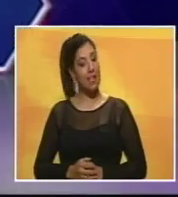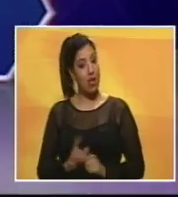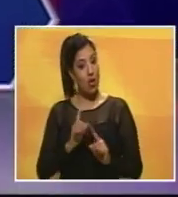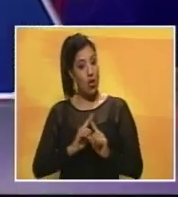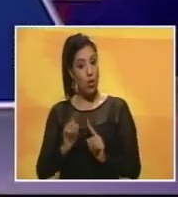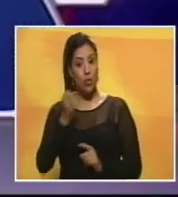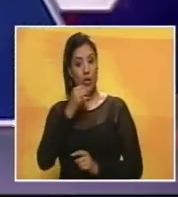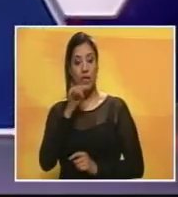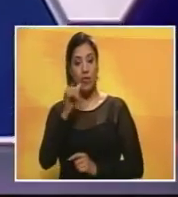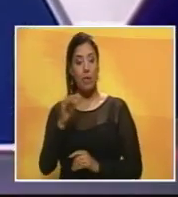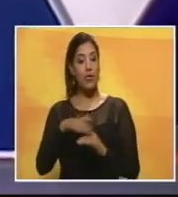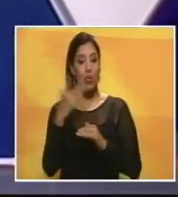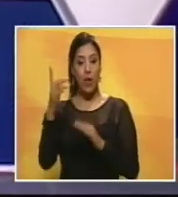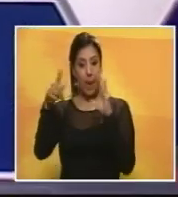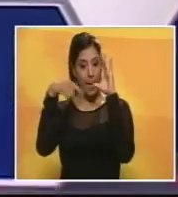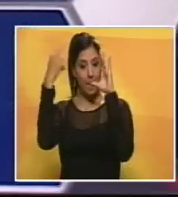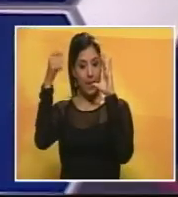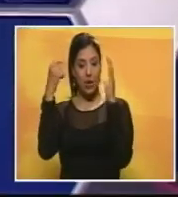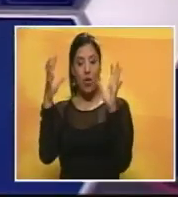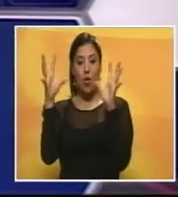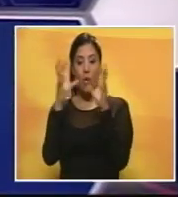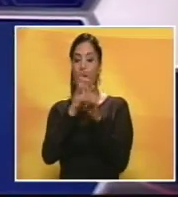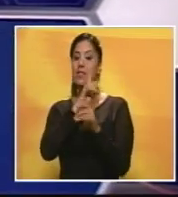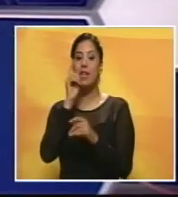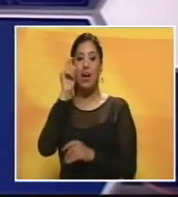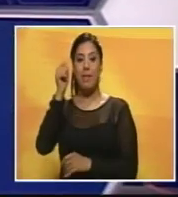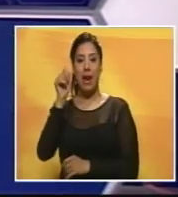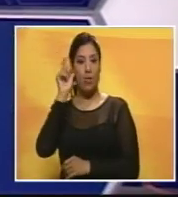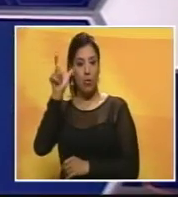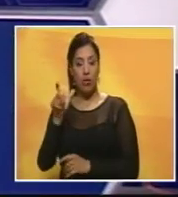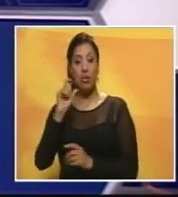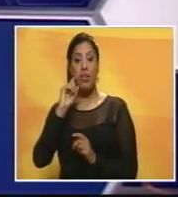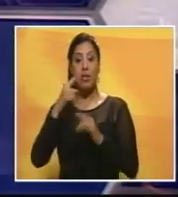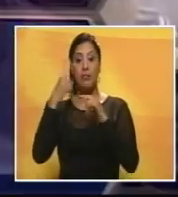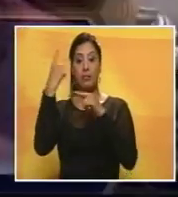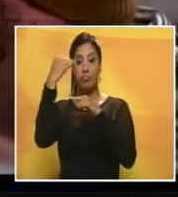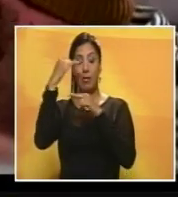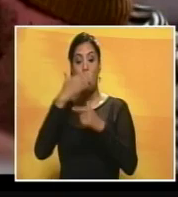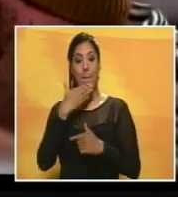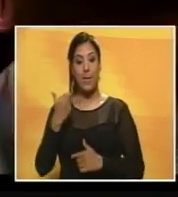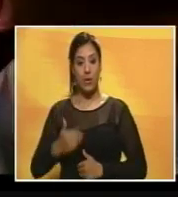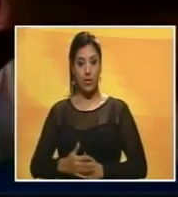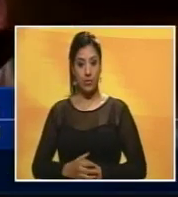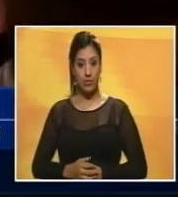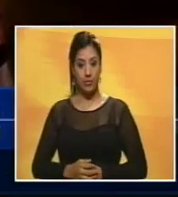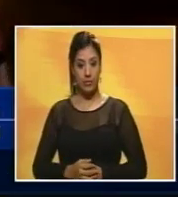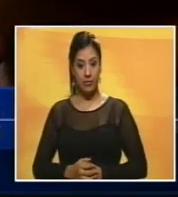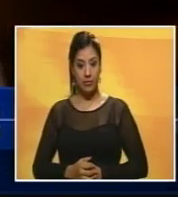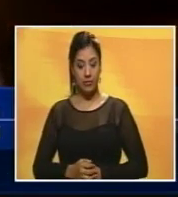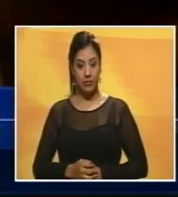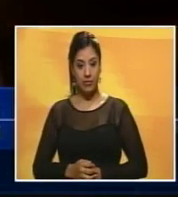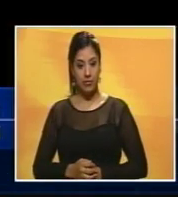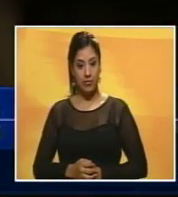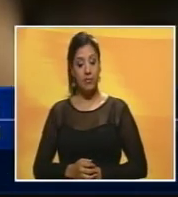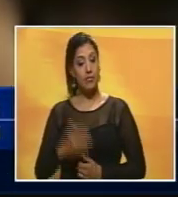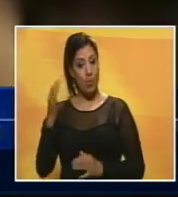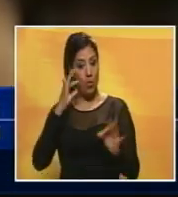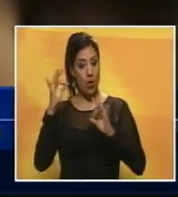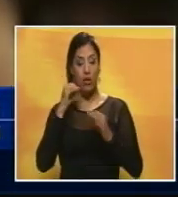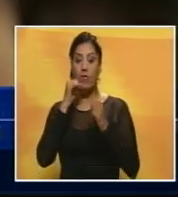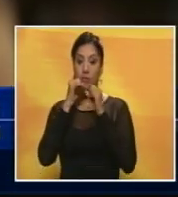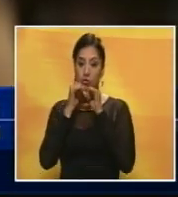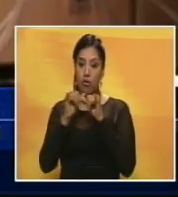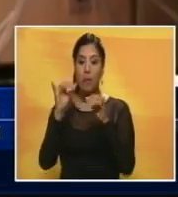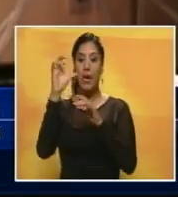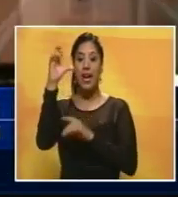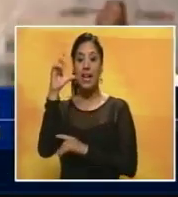Seguimos con buenas noticias, ya que la película Uma, protagonizada por Alexandra Brown, se alzó en Las Vegas. Un accidente. La actriz informó por